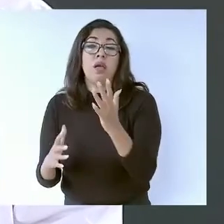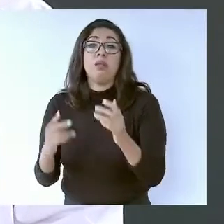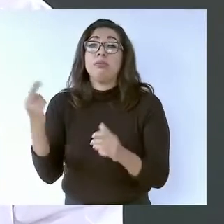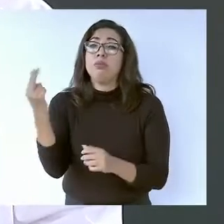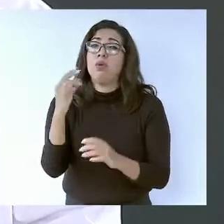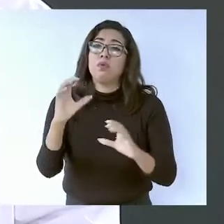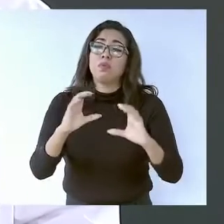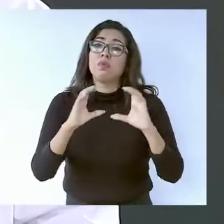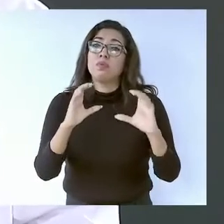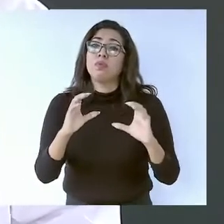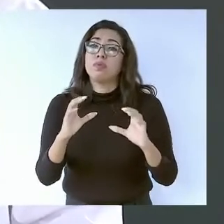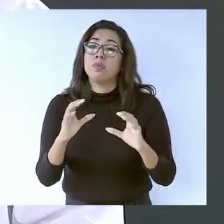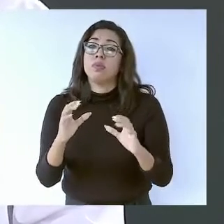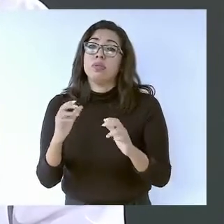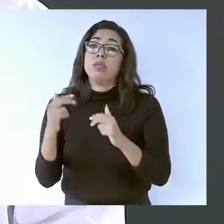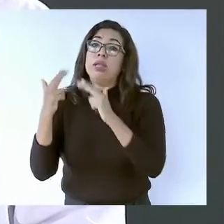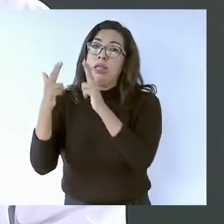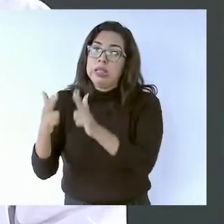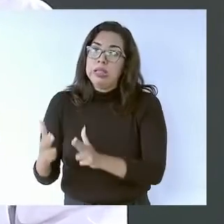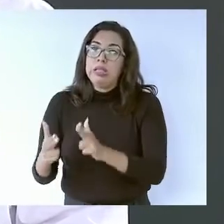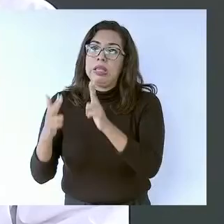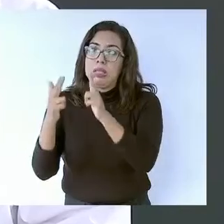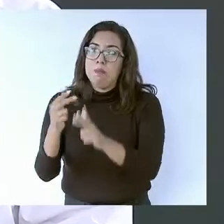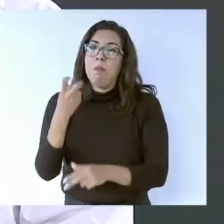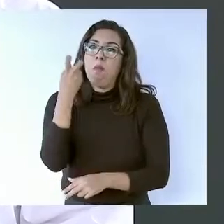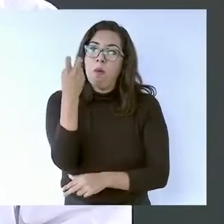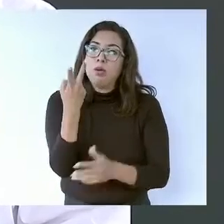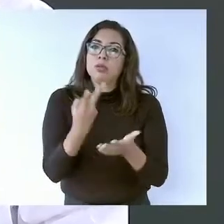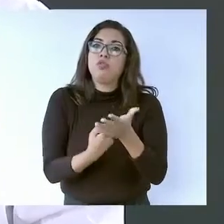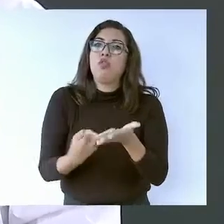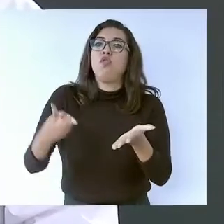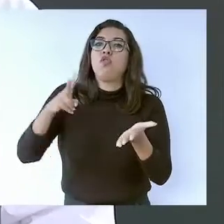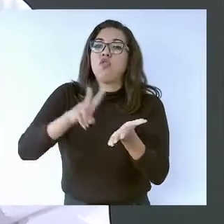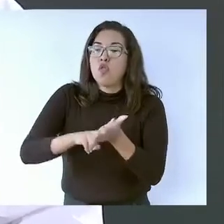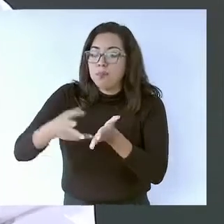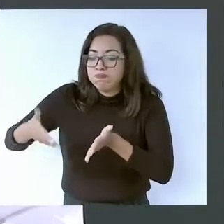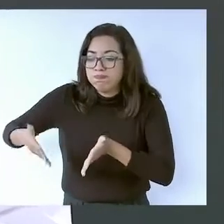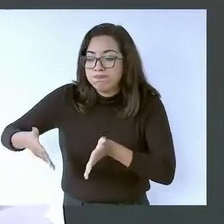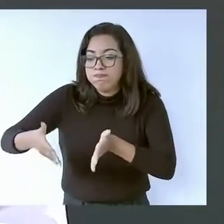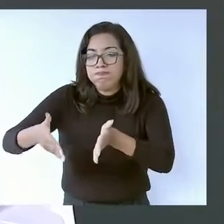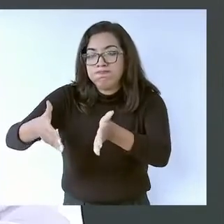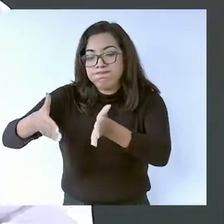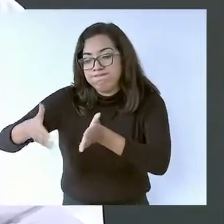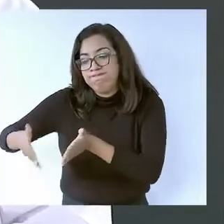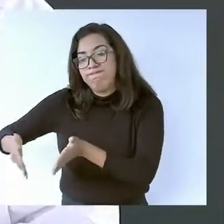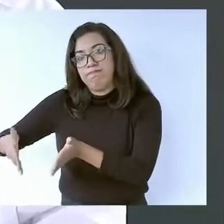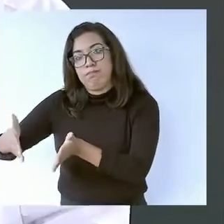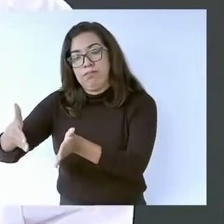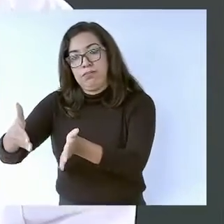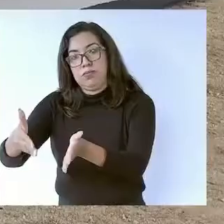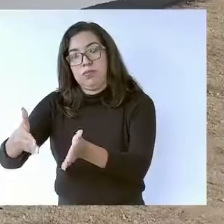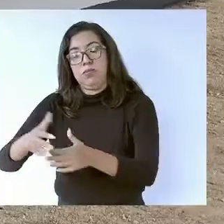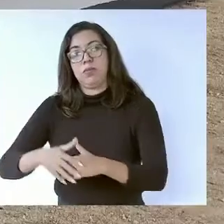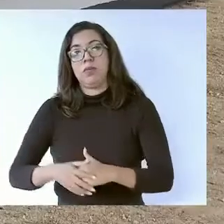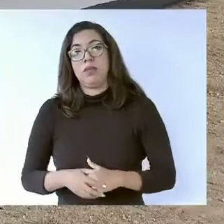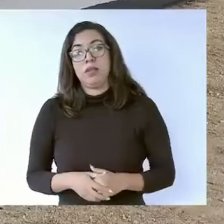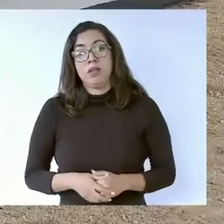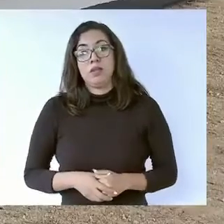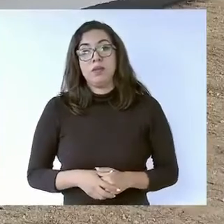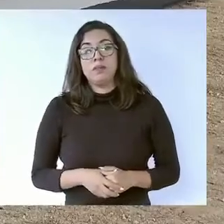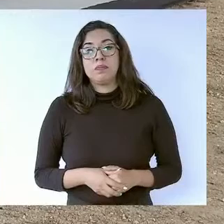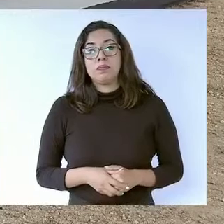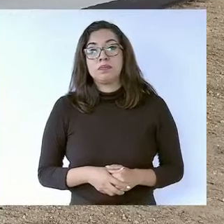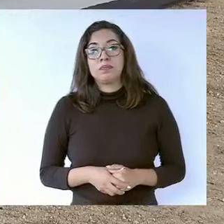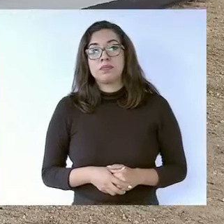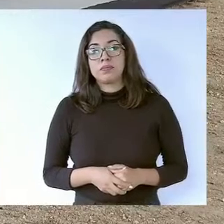sea eléctrico de doble vía. Grupo México y Axona acumulamos una larga historia en materia